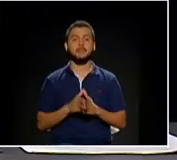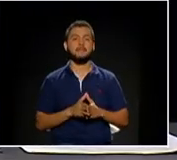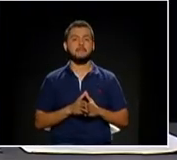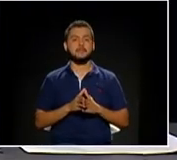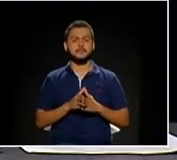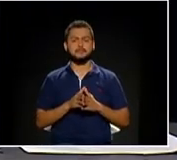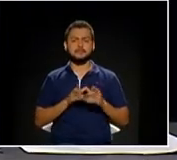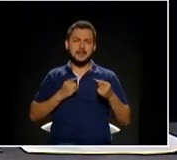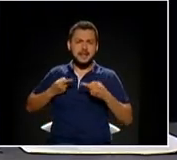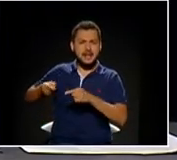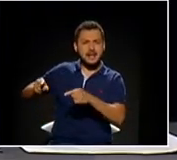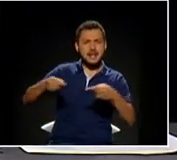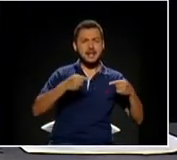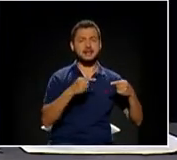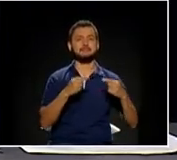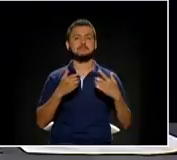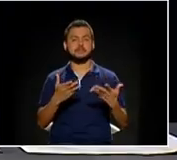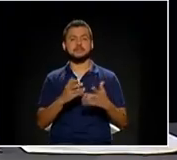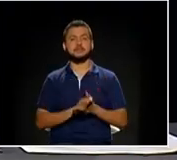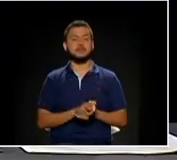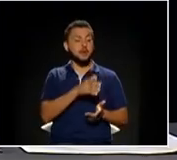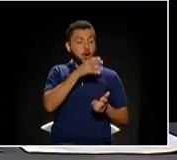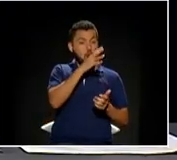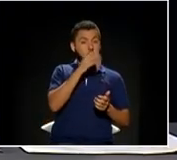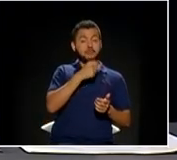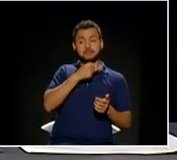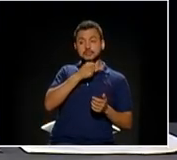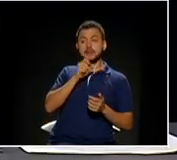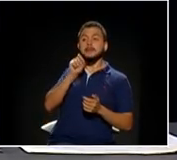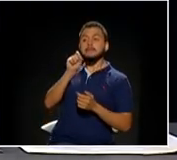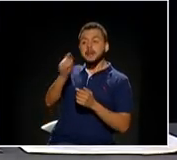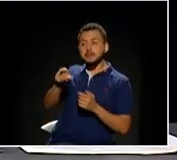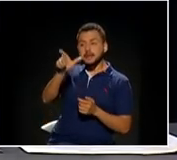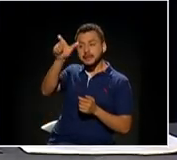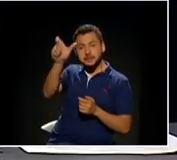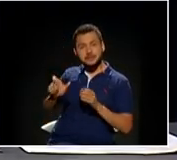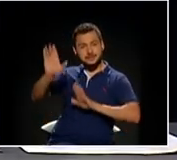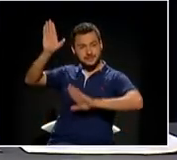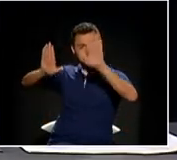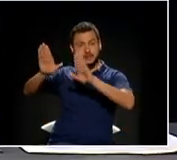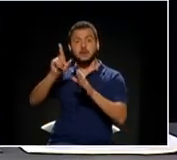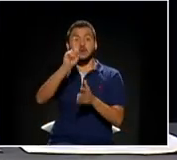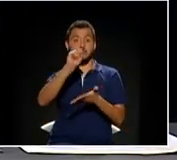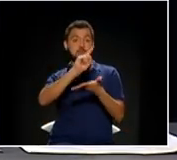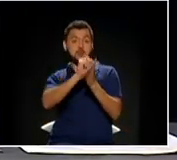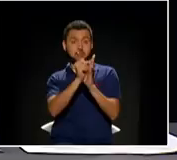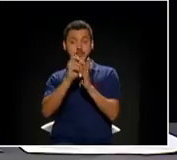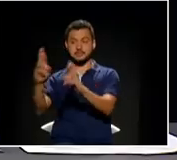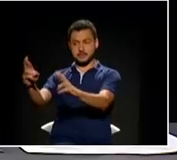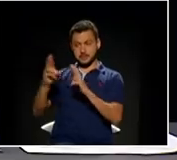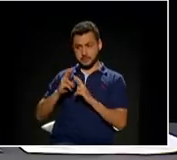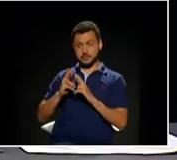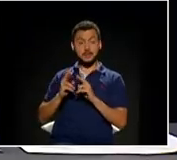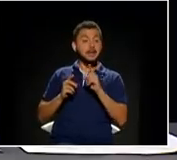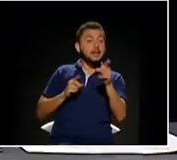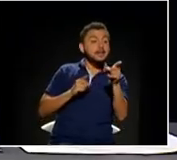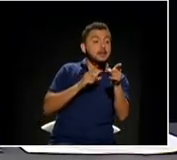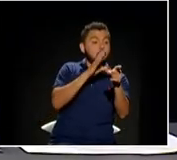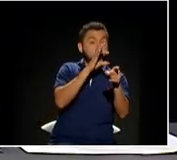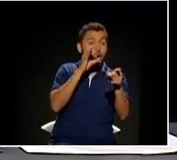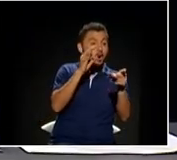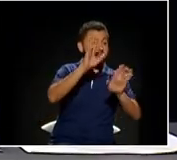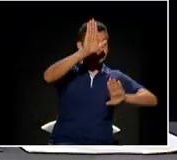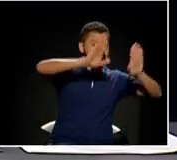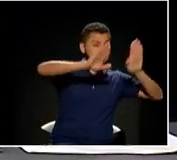bloque el periodista hace una pregunta al candidato el tiene un minuto para responder esa pregunta los otros candidatos tienen 30 segundos cada uno para